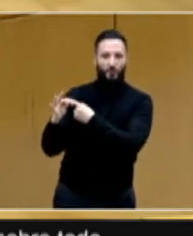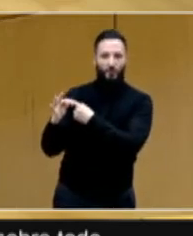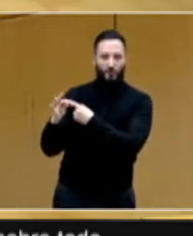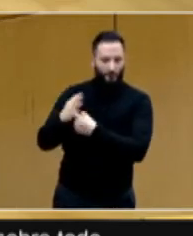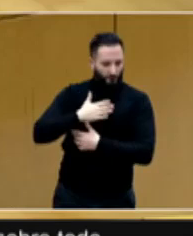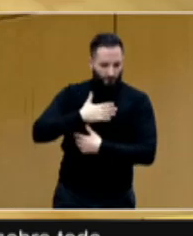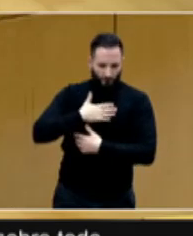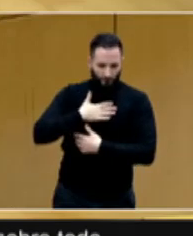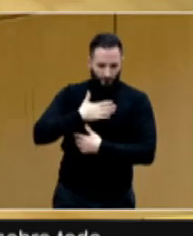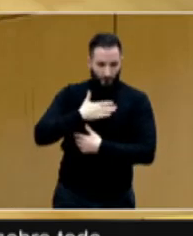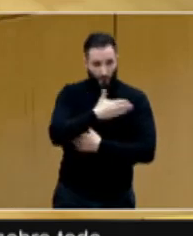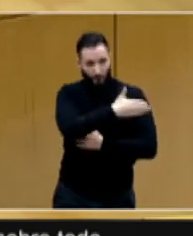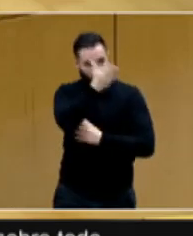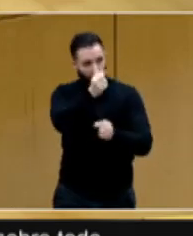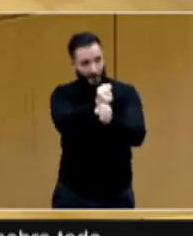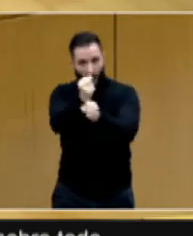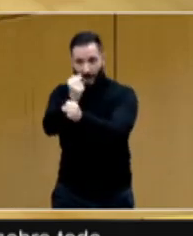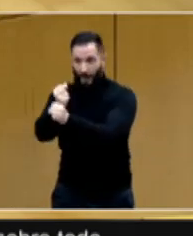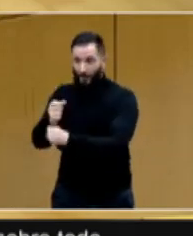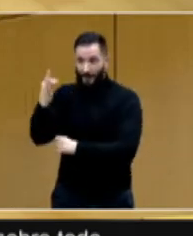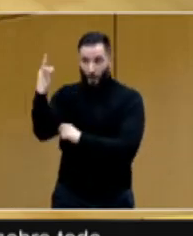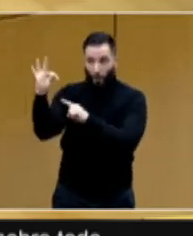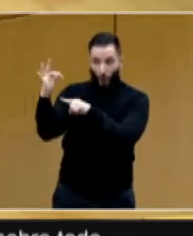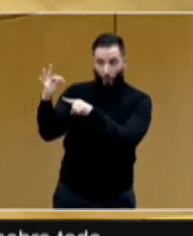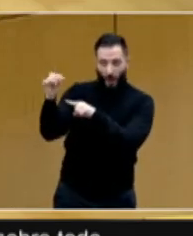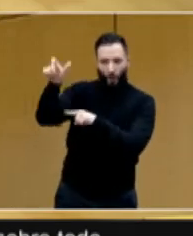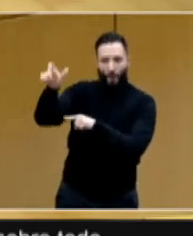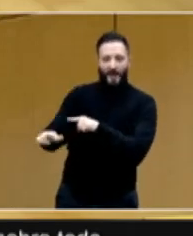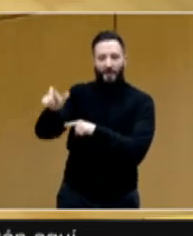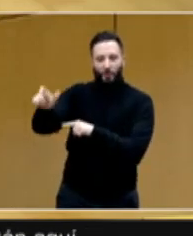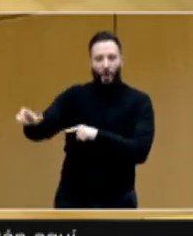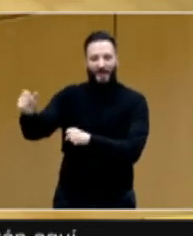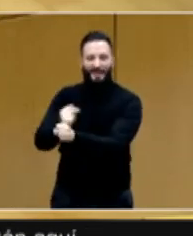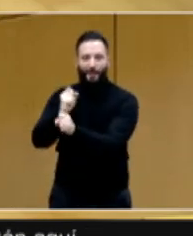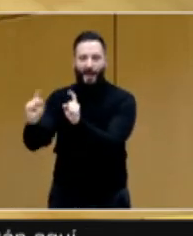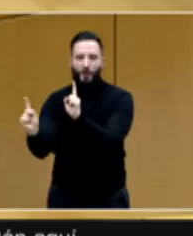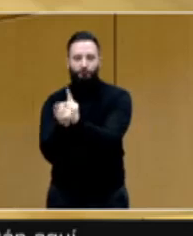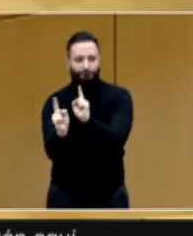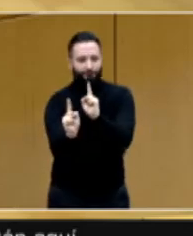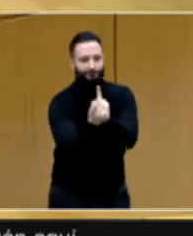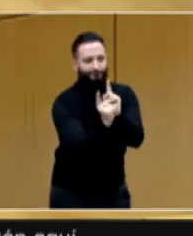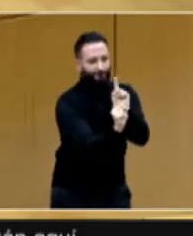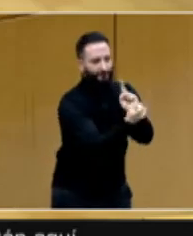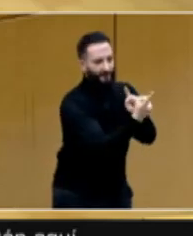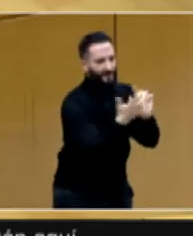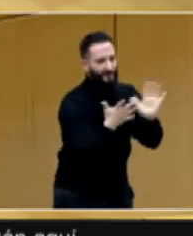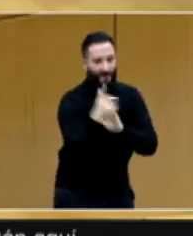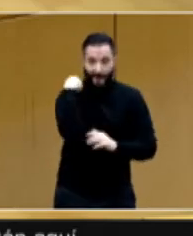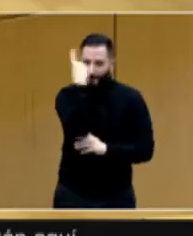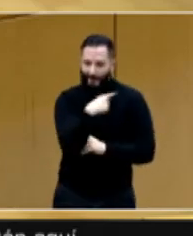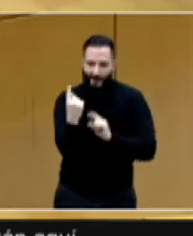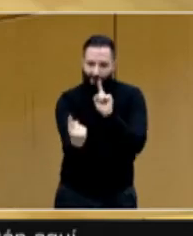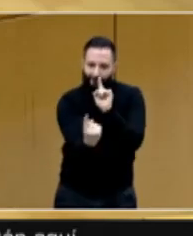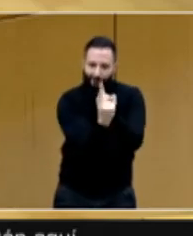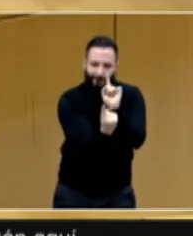a diferencia de otros operadores trabajan con personas es decir viéndole la cara al interesado